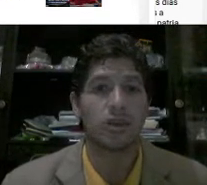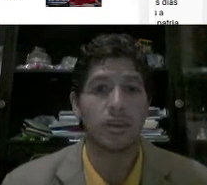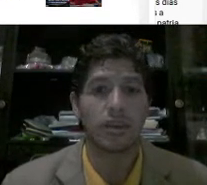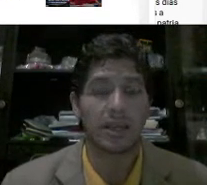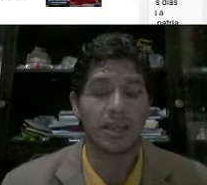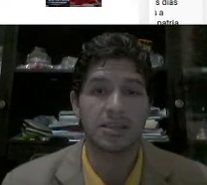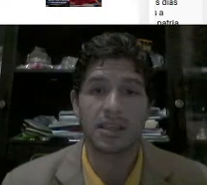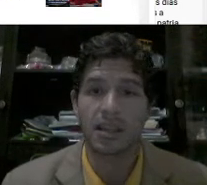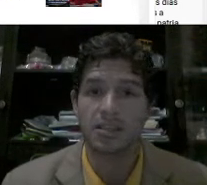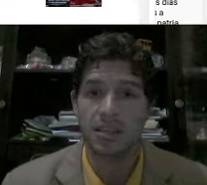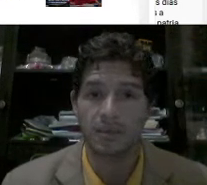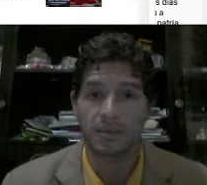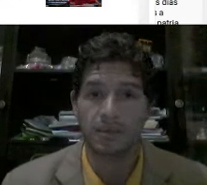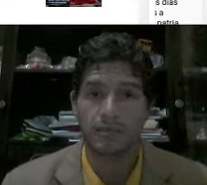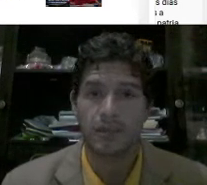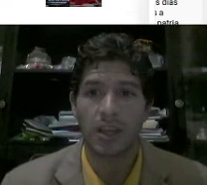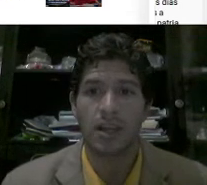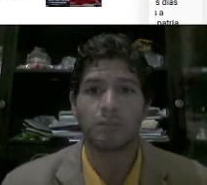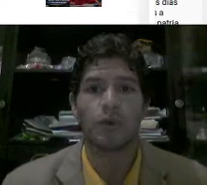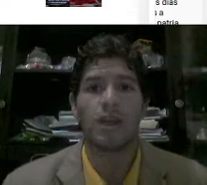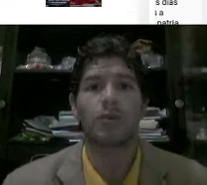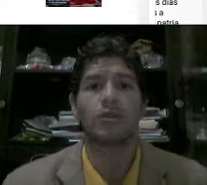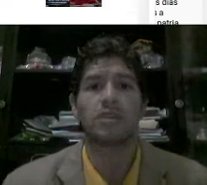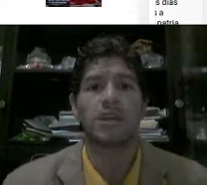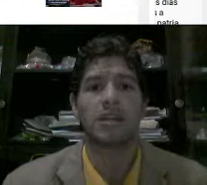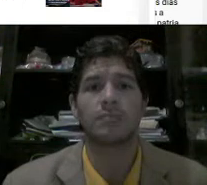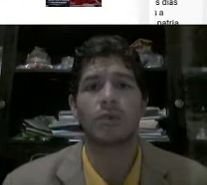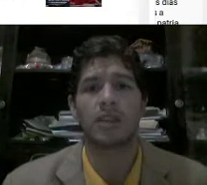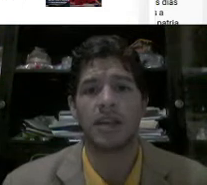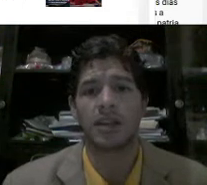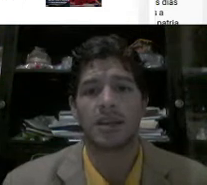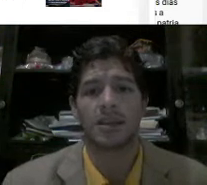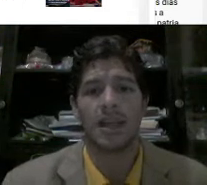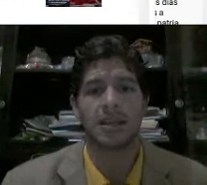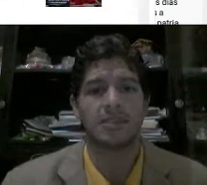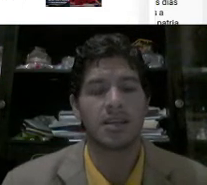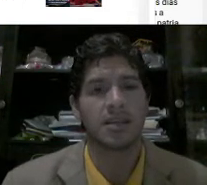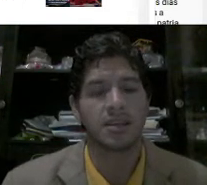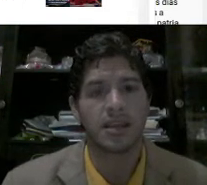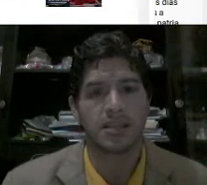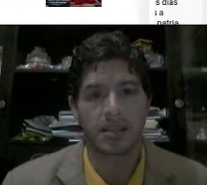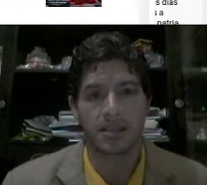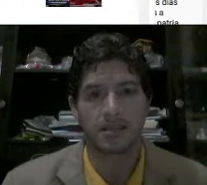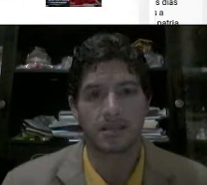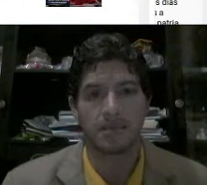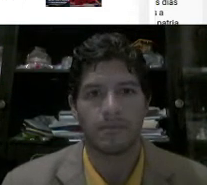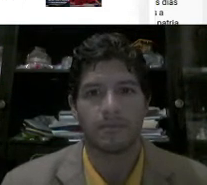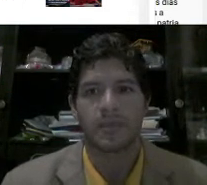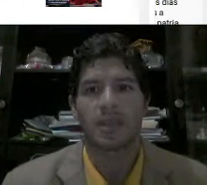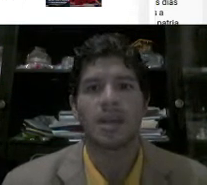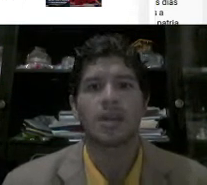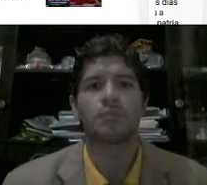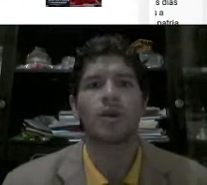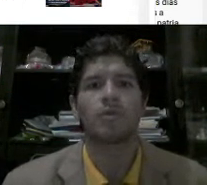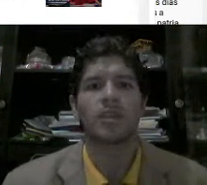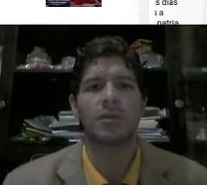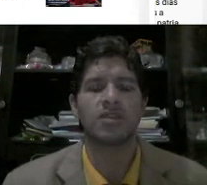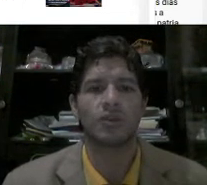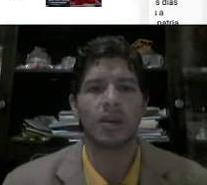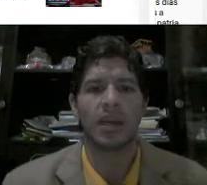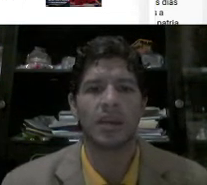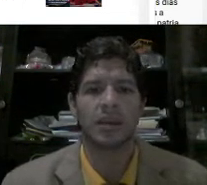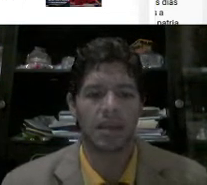cosas no deben de ser así. Que el pueblo tiene el poder de hacer y deshacer. Que el pueblo